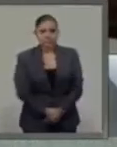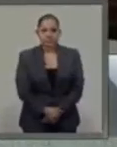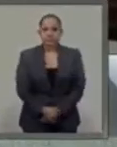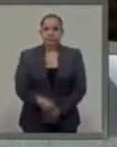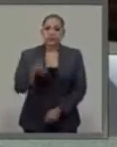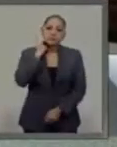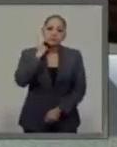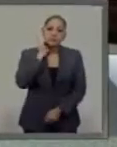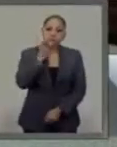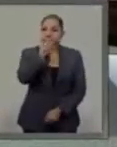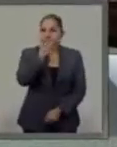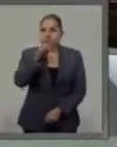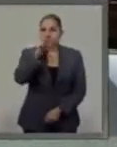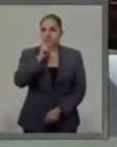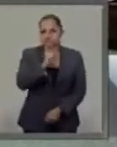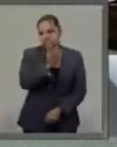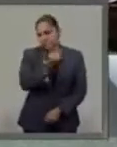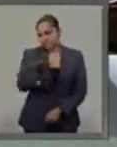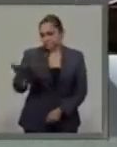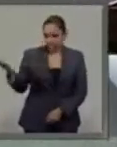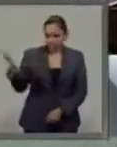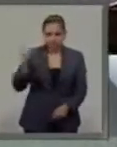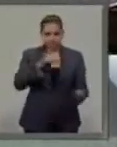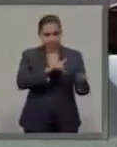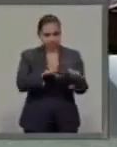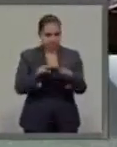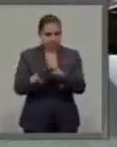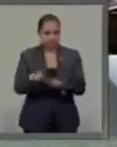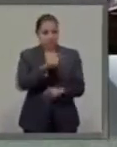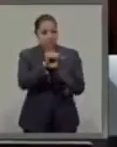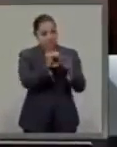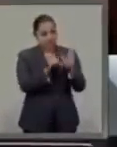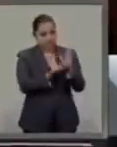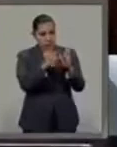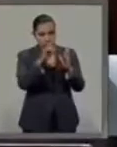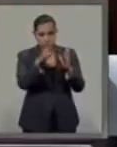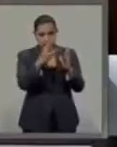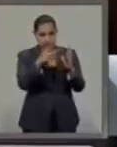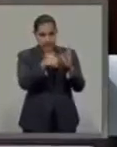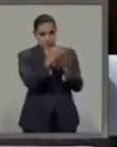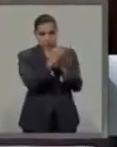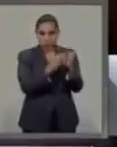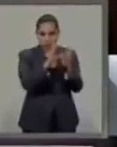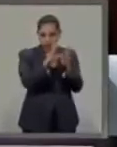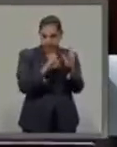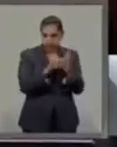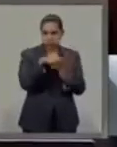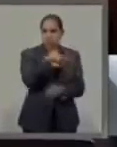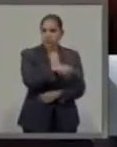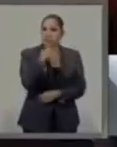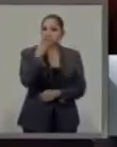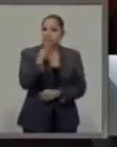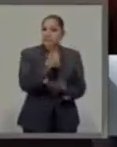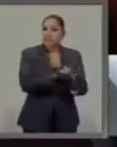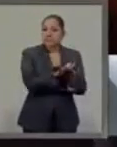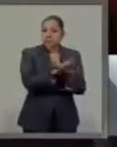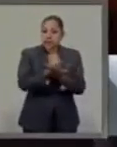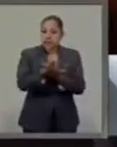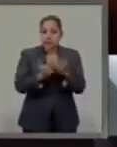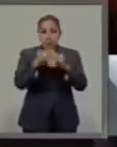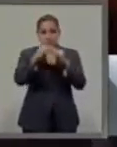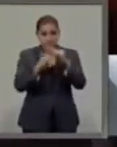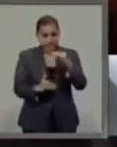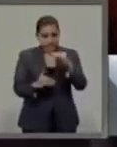Diputadas y diputados, el artículo 123 constitucional menciona que los salarios mínimos generales deberán